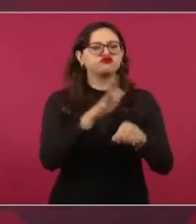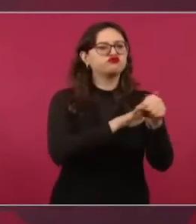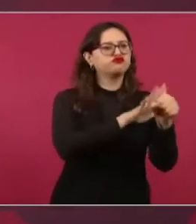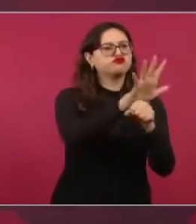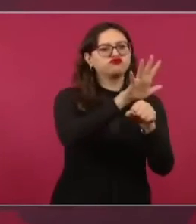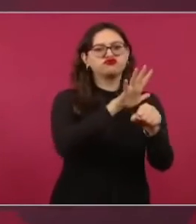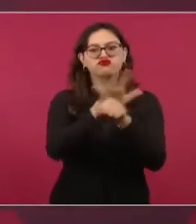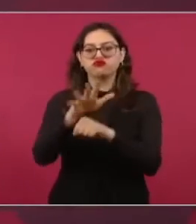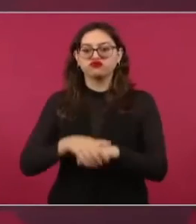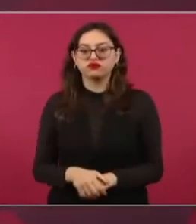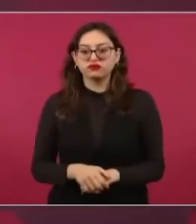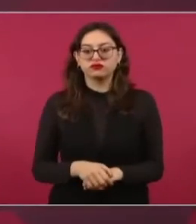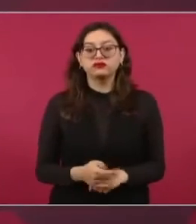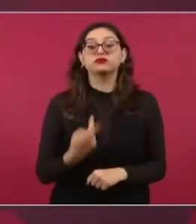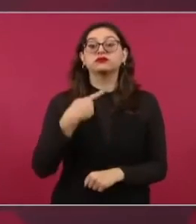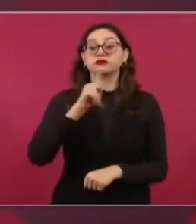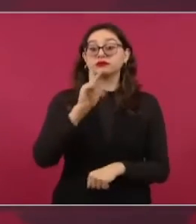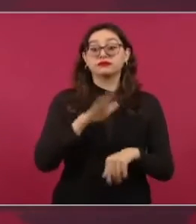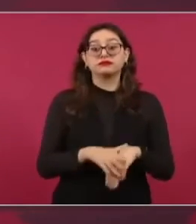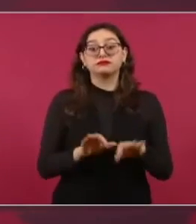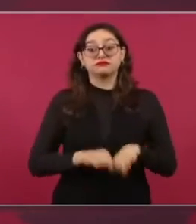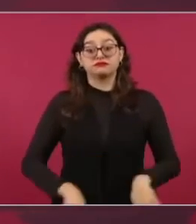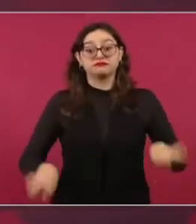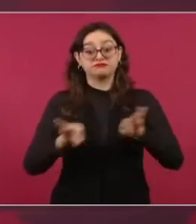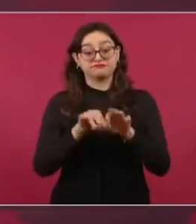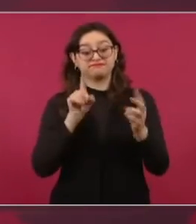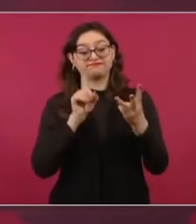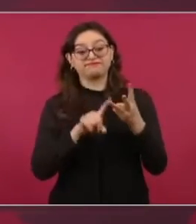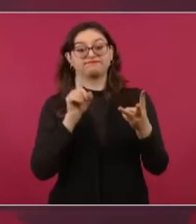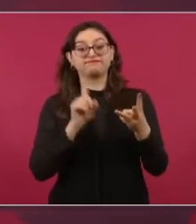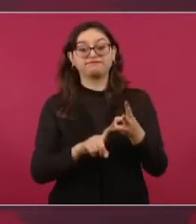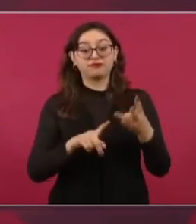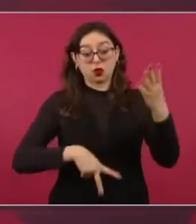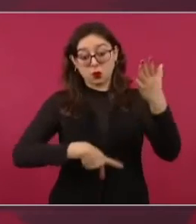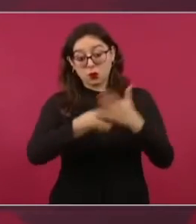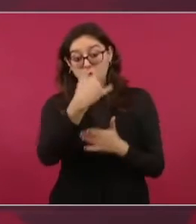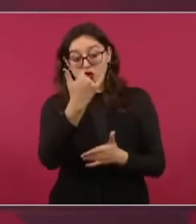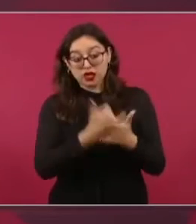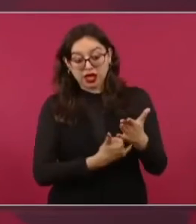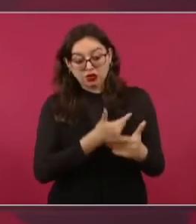pero sobre todo se debe de pensar en el proyecto.